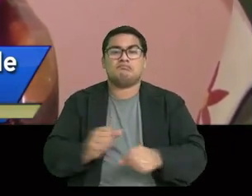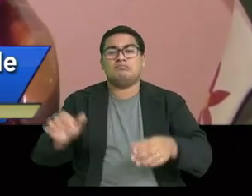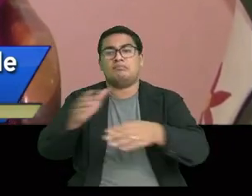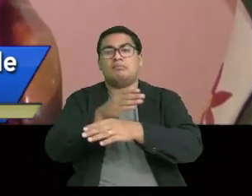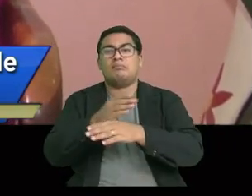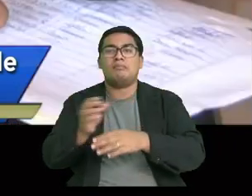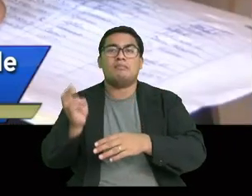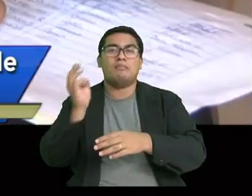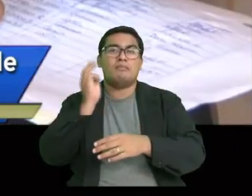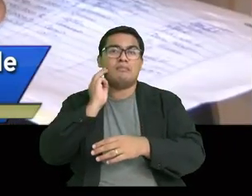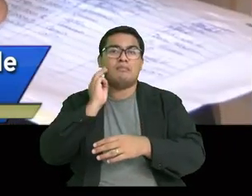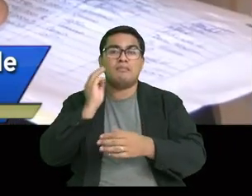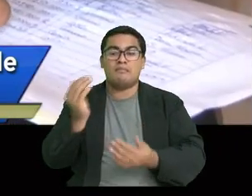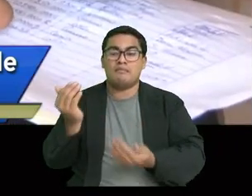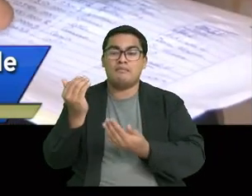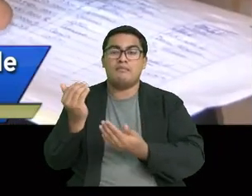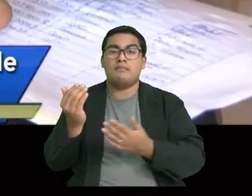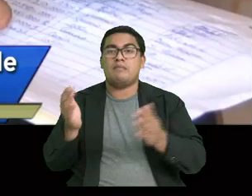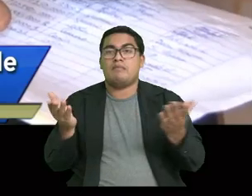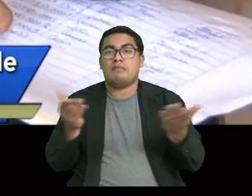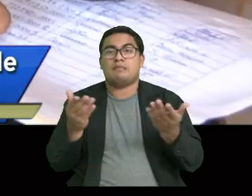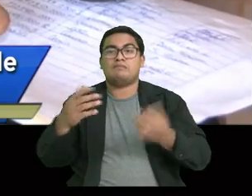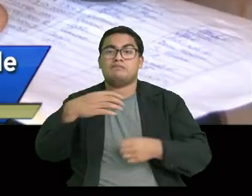materno infantil a lo interno